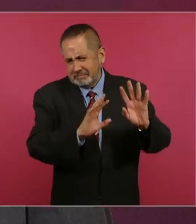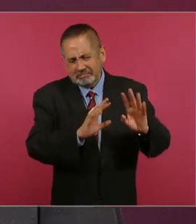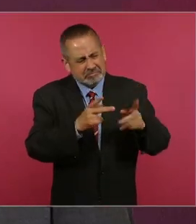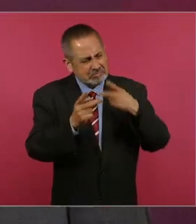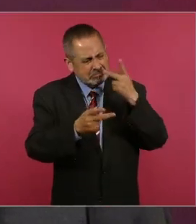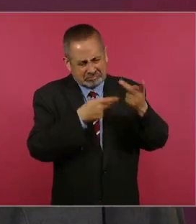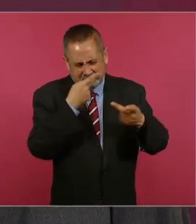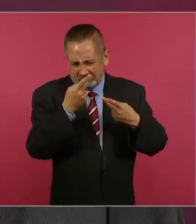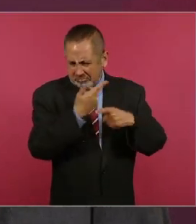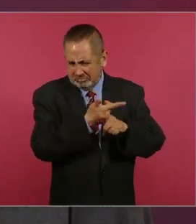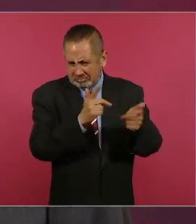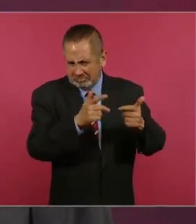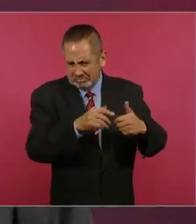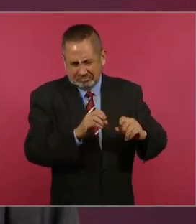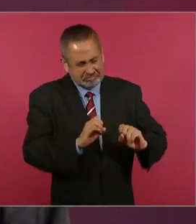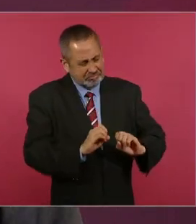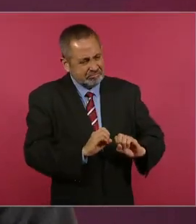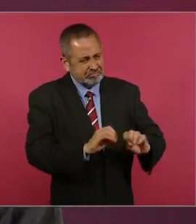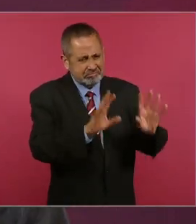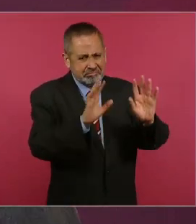nada,